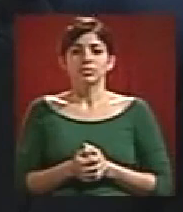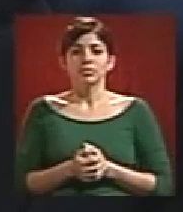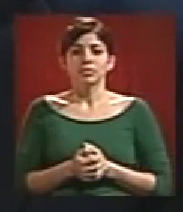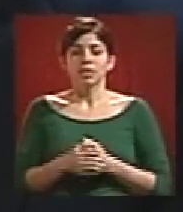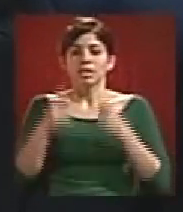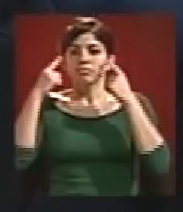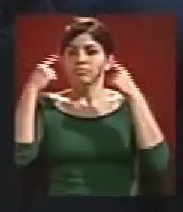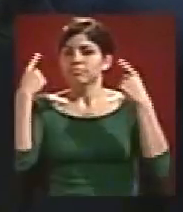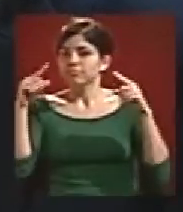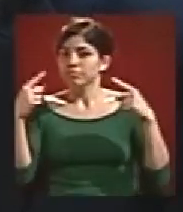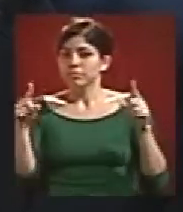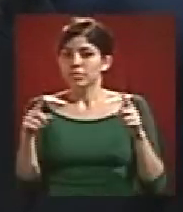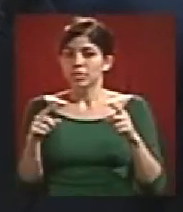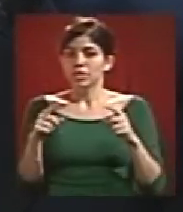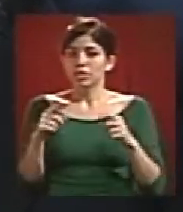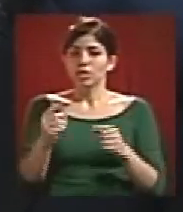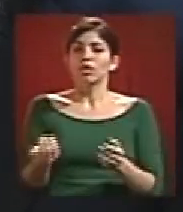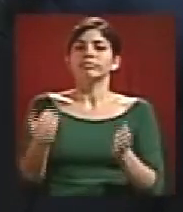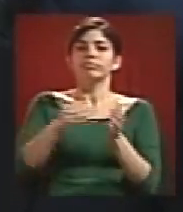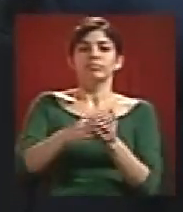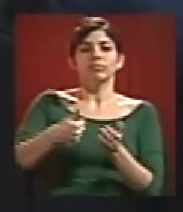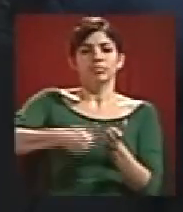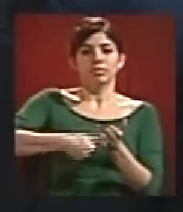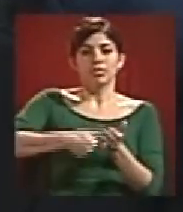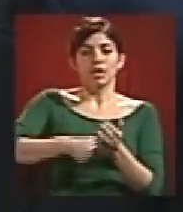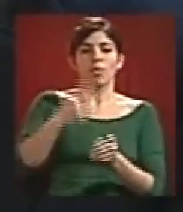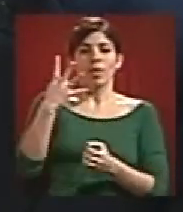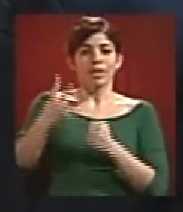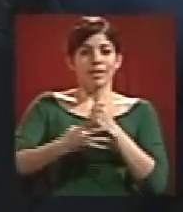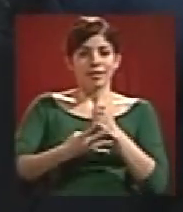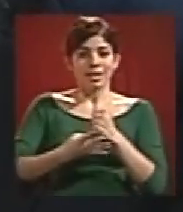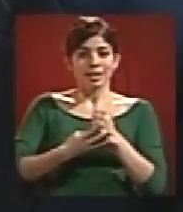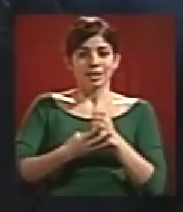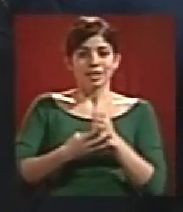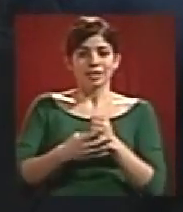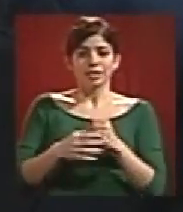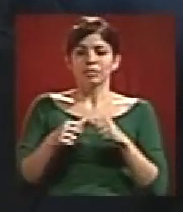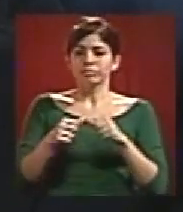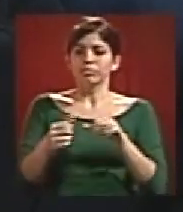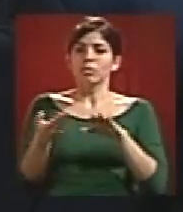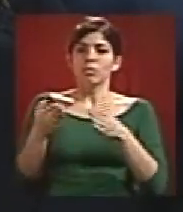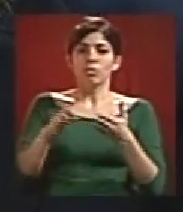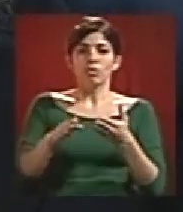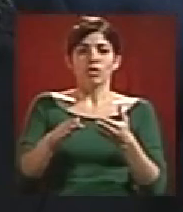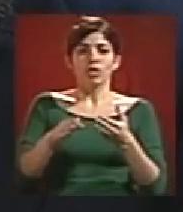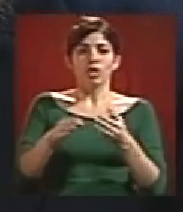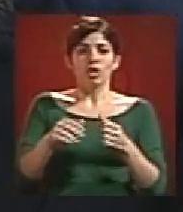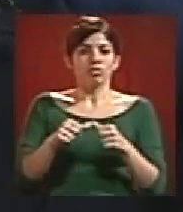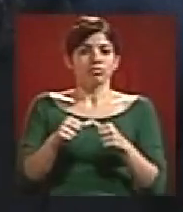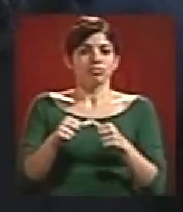tantos éxitos que fue reelecto 4 veces y murió con las botas puestas, es decir,